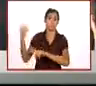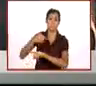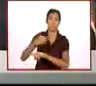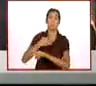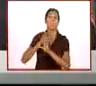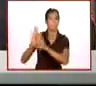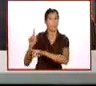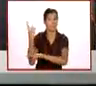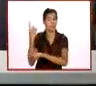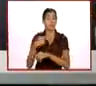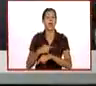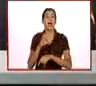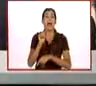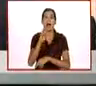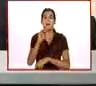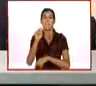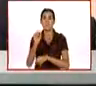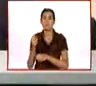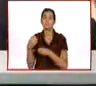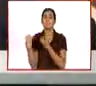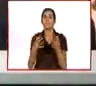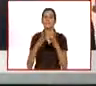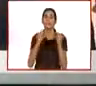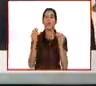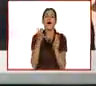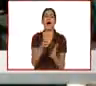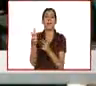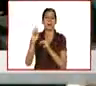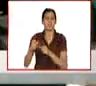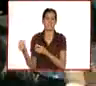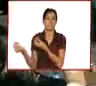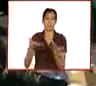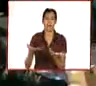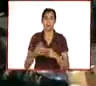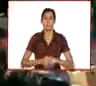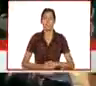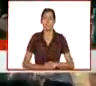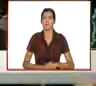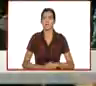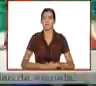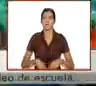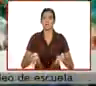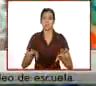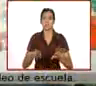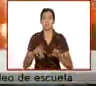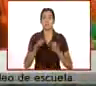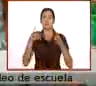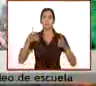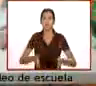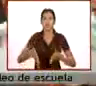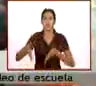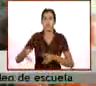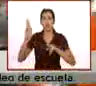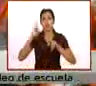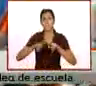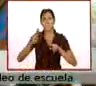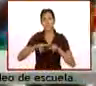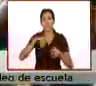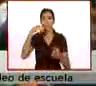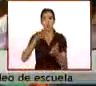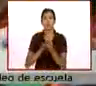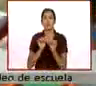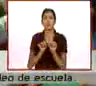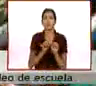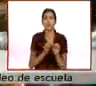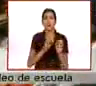en segundo, Hamas tiene que entregar todas sus armas. Mientras tanto, se llevó a cabo el funeral de los niños que perdieron la vida durante